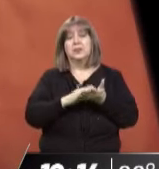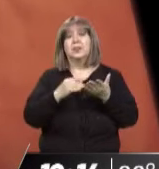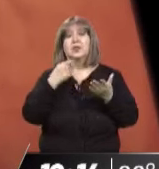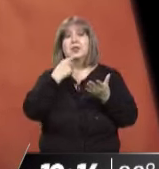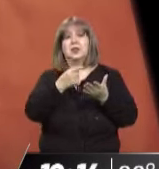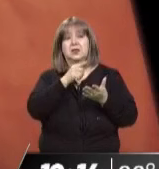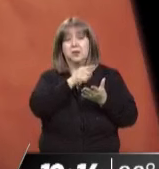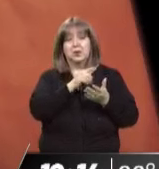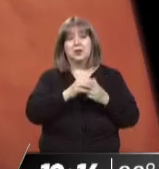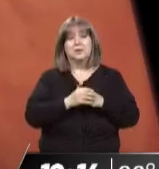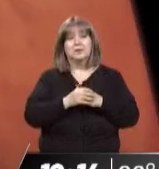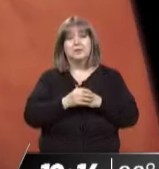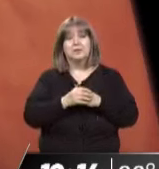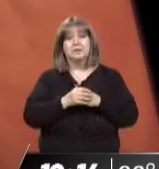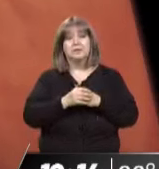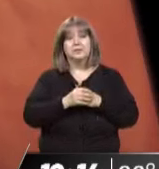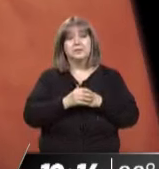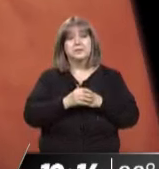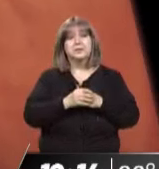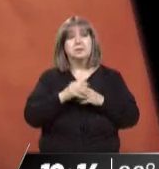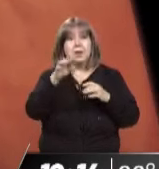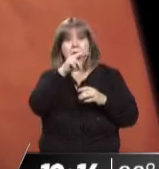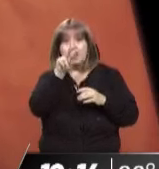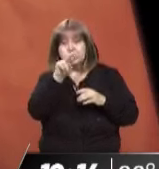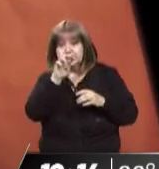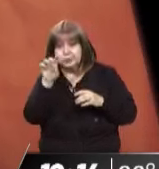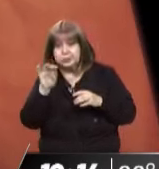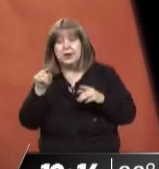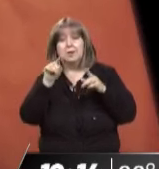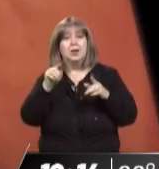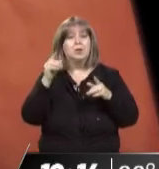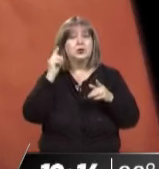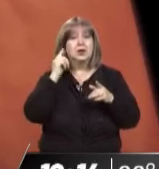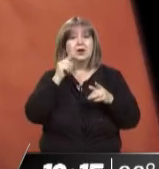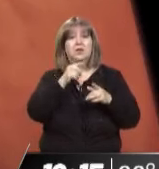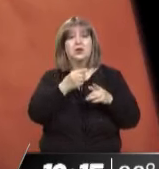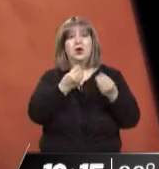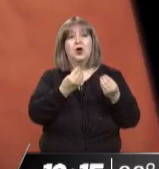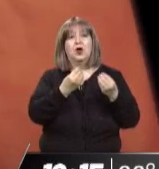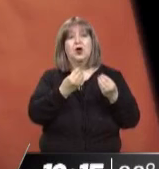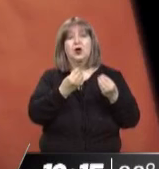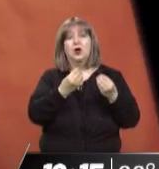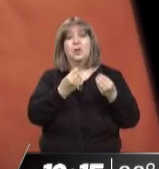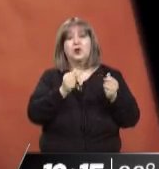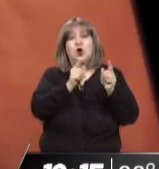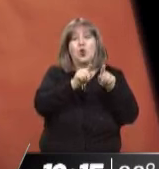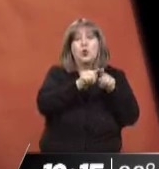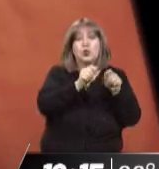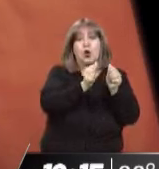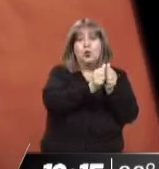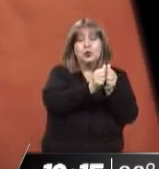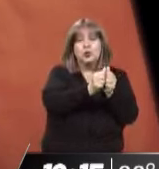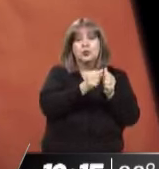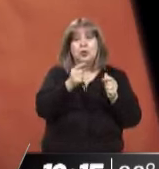¿Vos te pegaste una gira con la gira? No, ahí mismo donde duermo yo con vos. ¿A dónde? ¿Qué estás hablando? ¿Qué